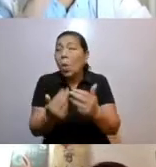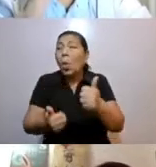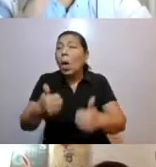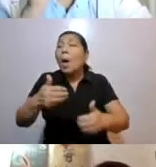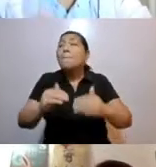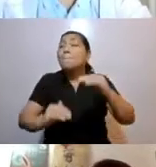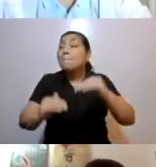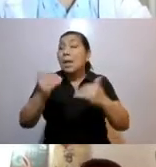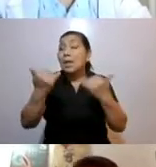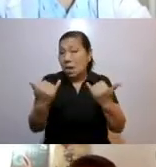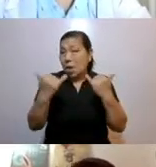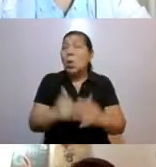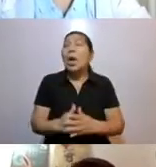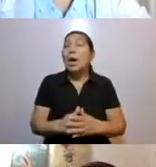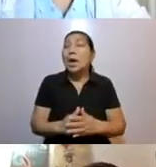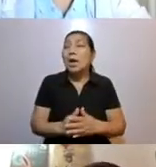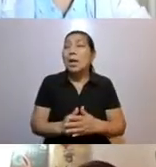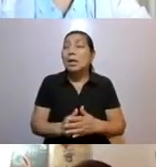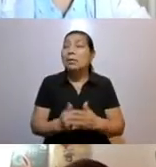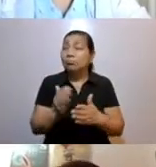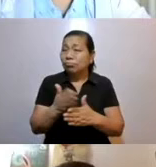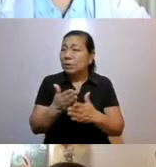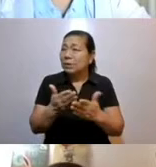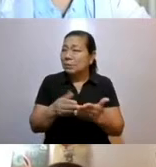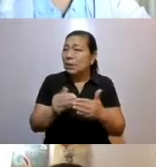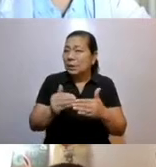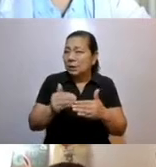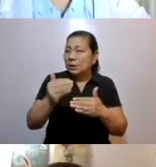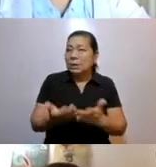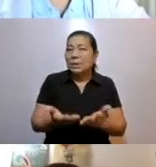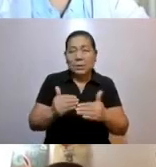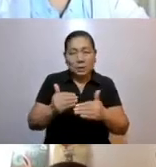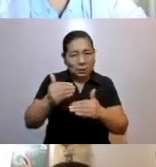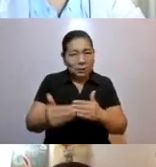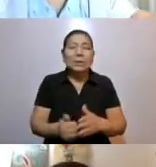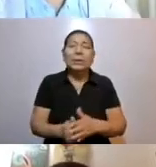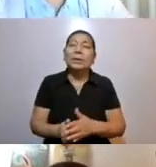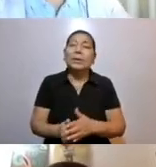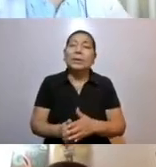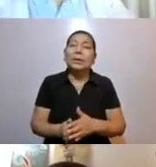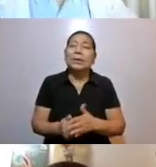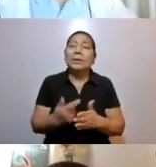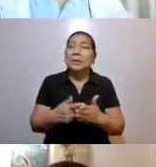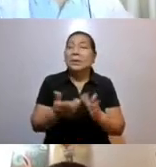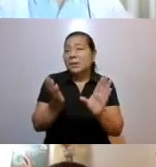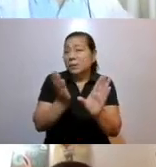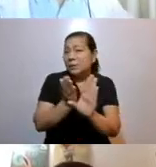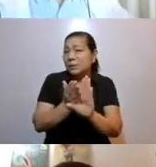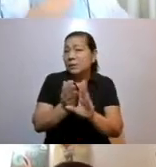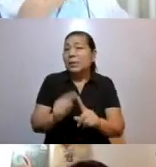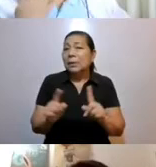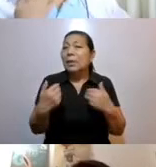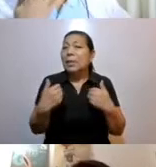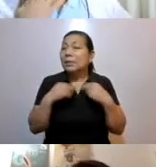Ahora, actualmente la visión es un poco más amplia, ¿no? Más allá de lo orgánico y lo psicológico,